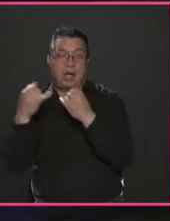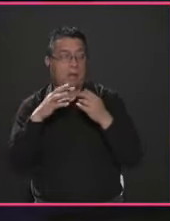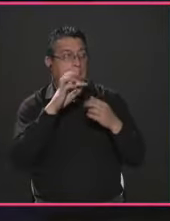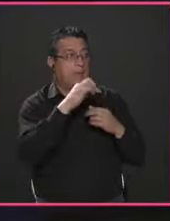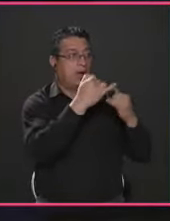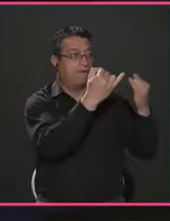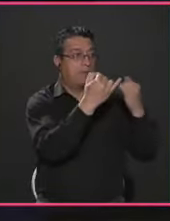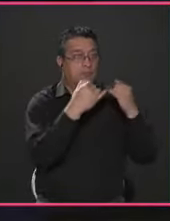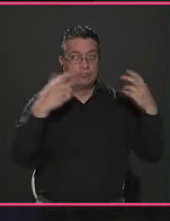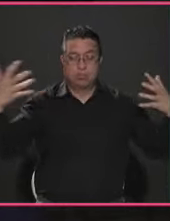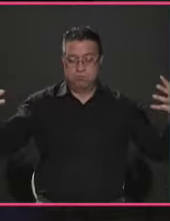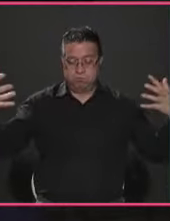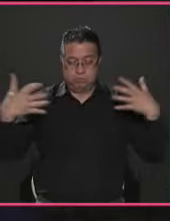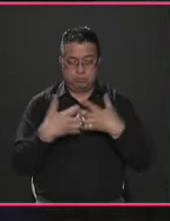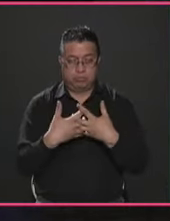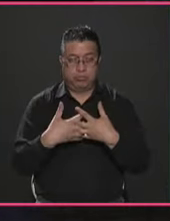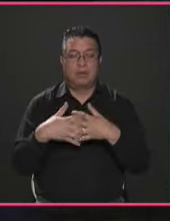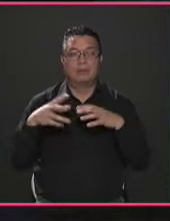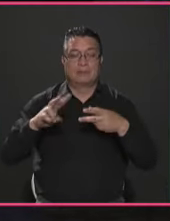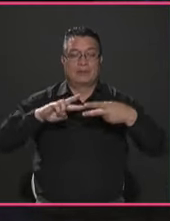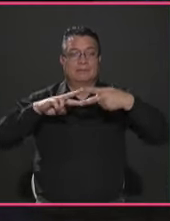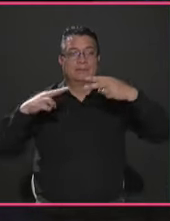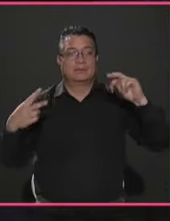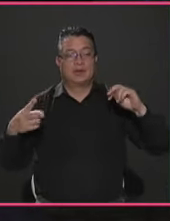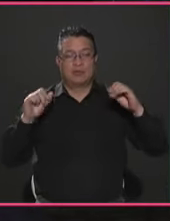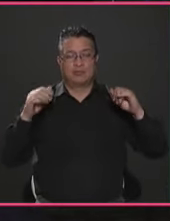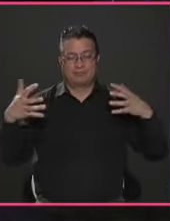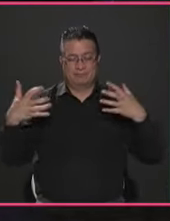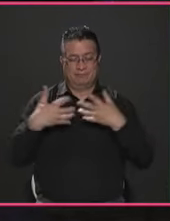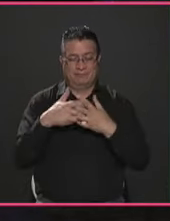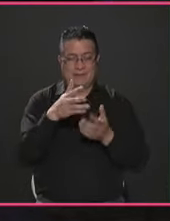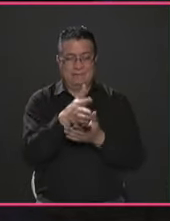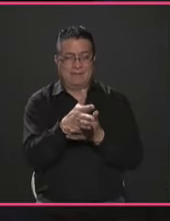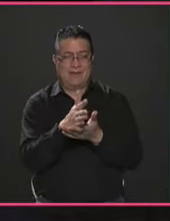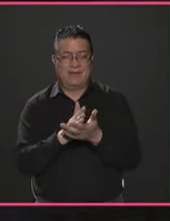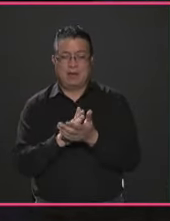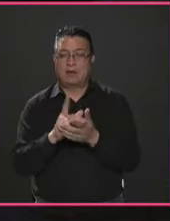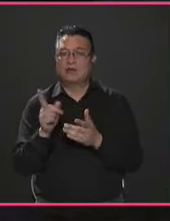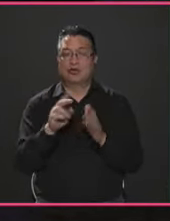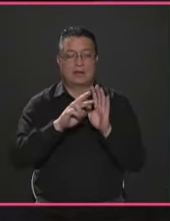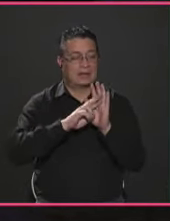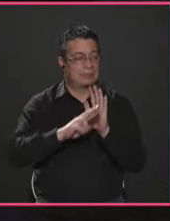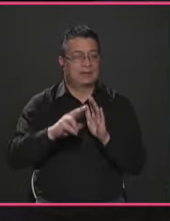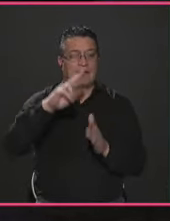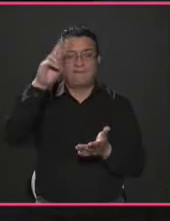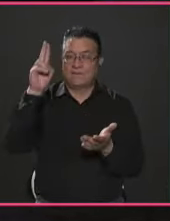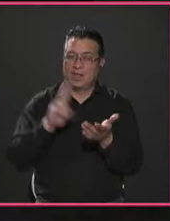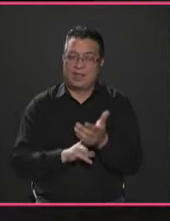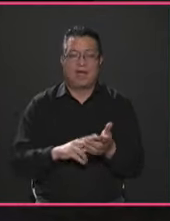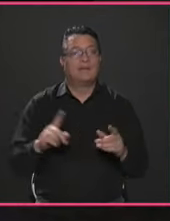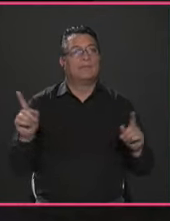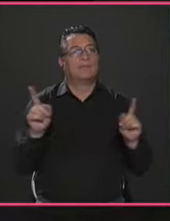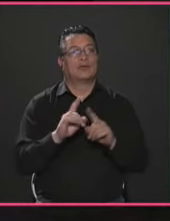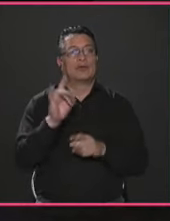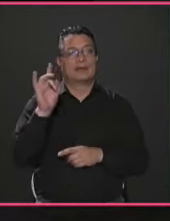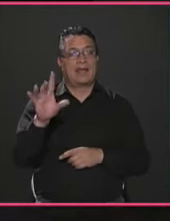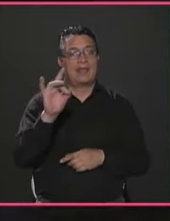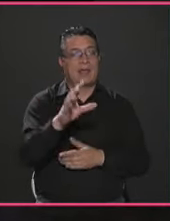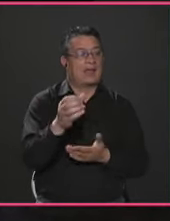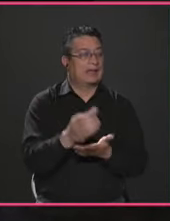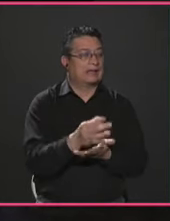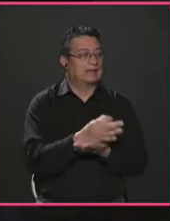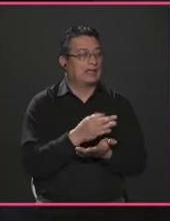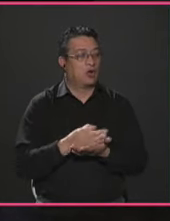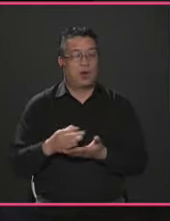genética del padre produciendo un genoma un poco híbrido que no representaba la realidad que que tiene cada